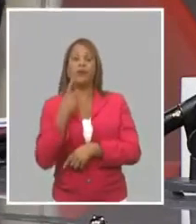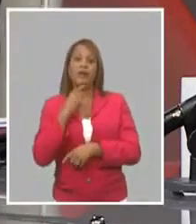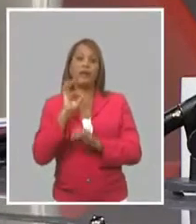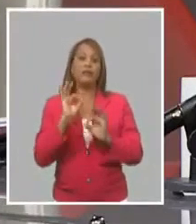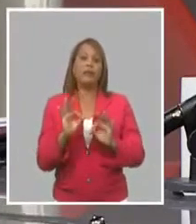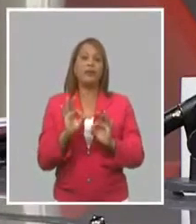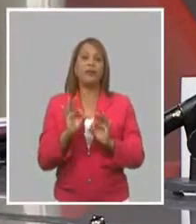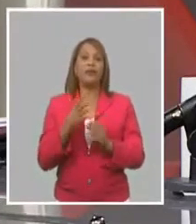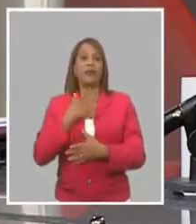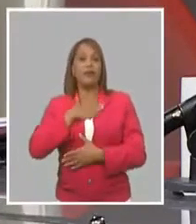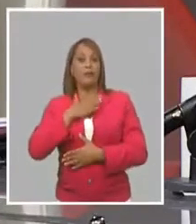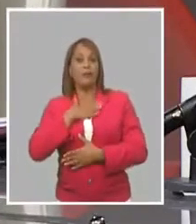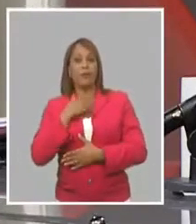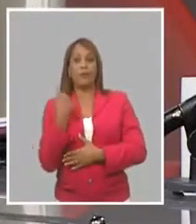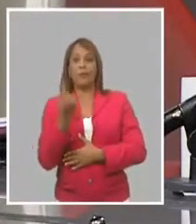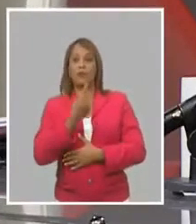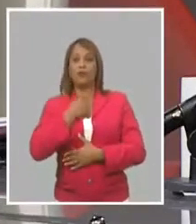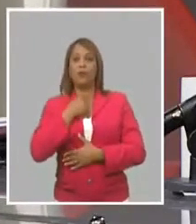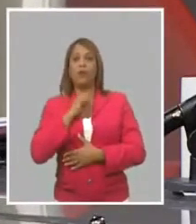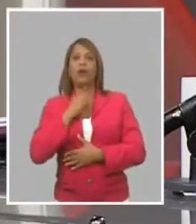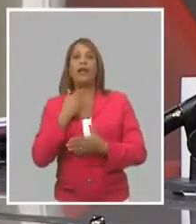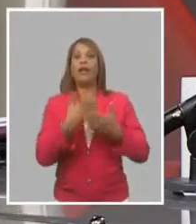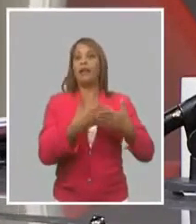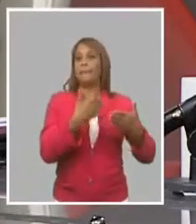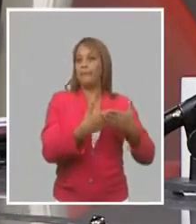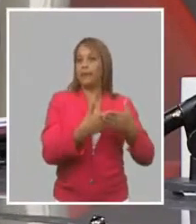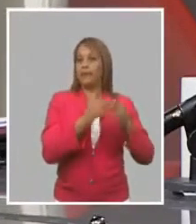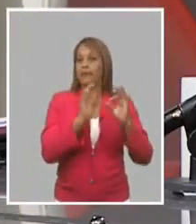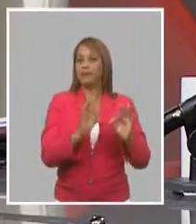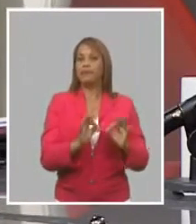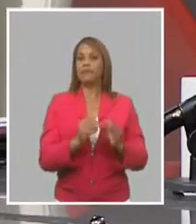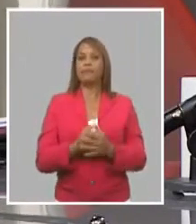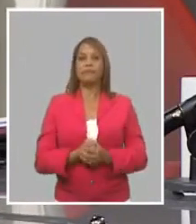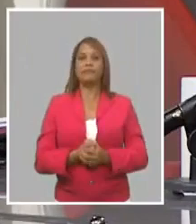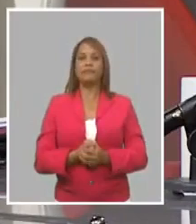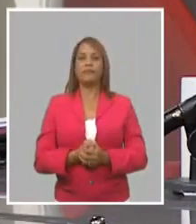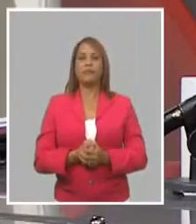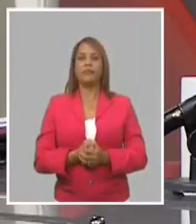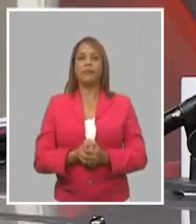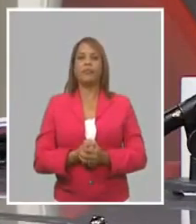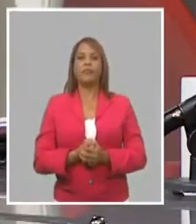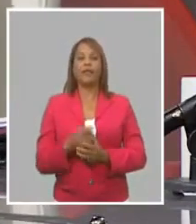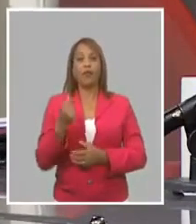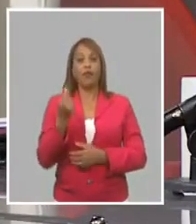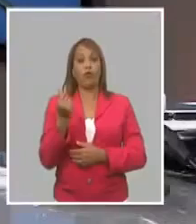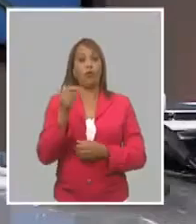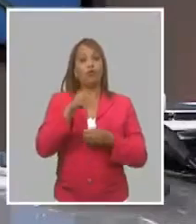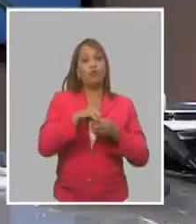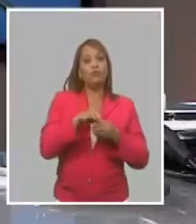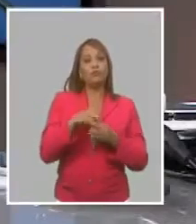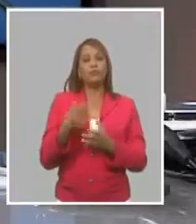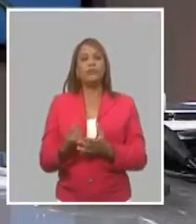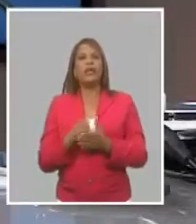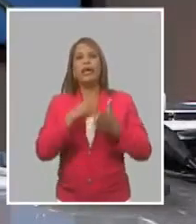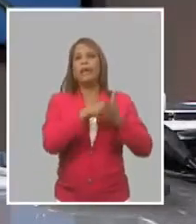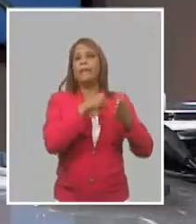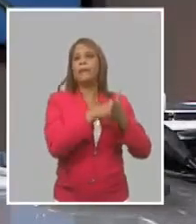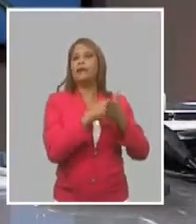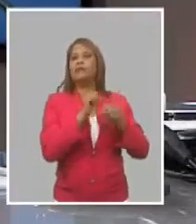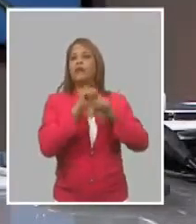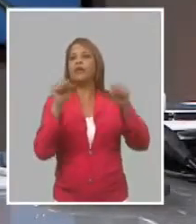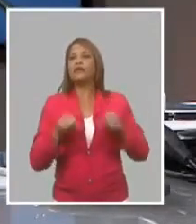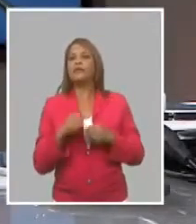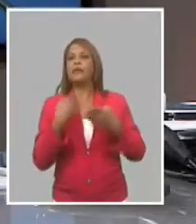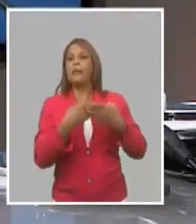en el propio impacto a una empresa, por ejemplo, en sus costos, ¿no? ¿Qué impacto va a tener en el